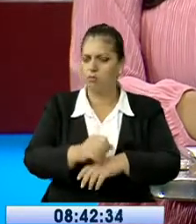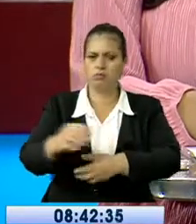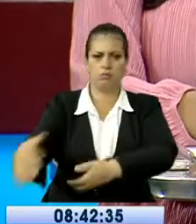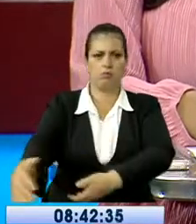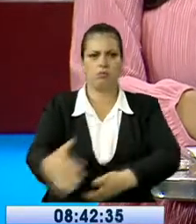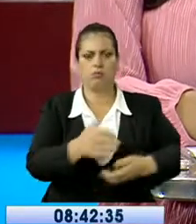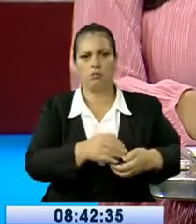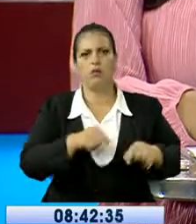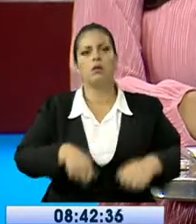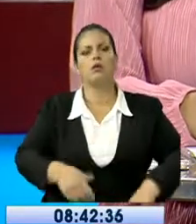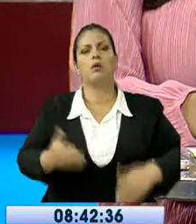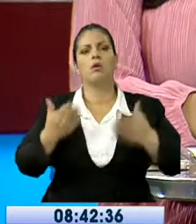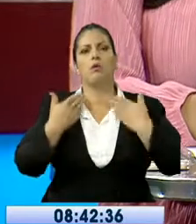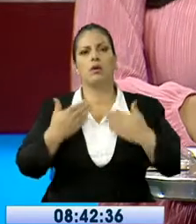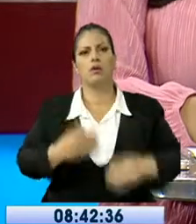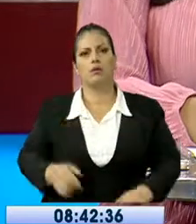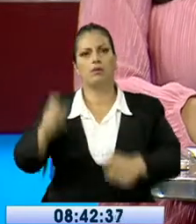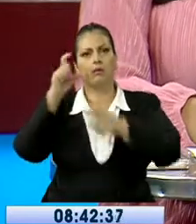Peter Jácome